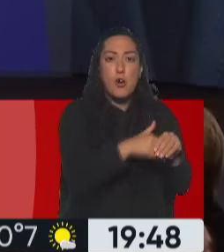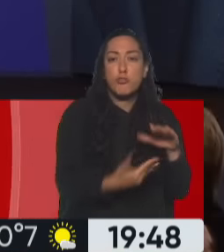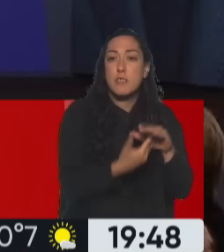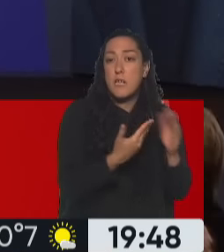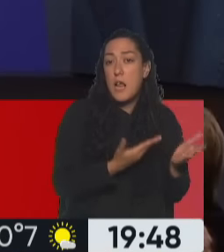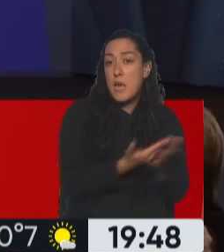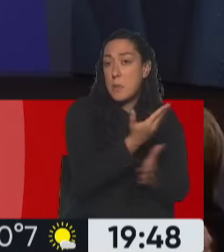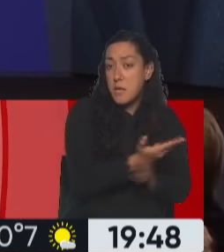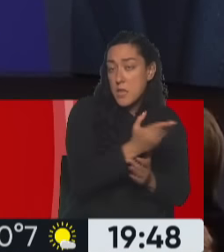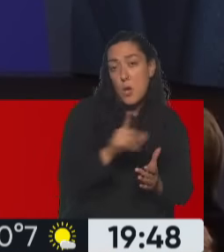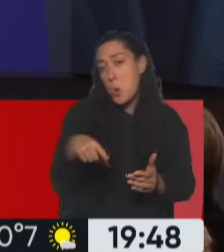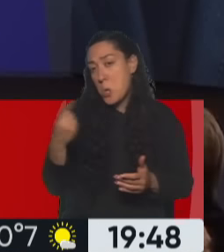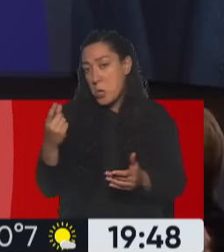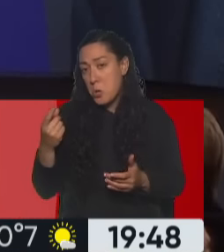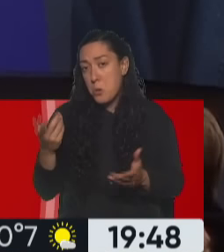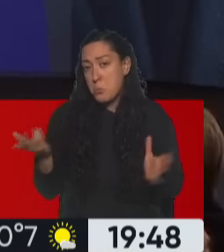otro,